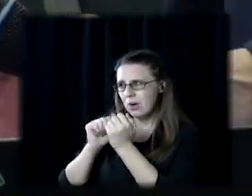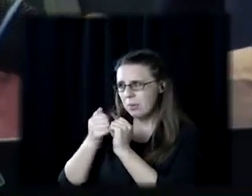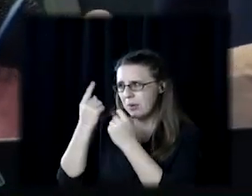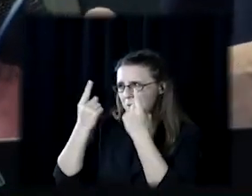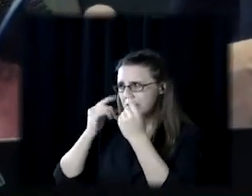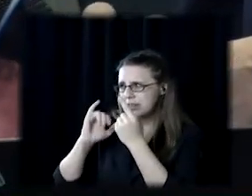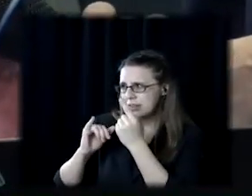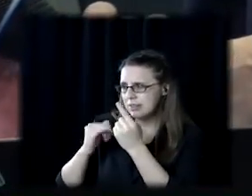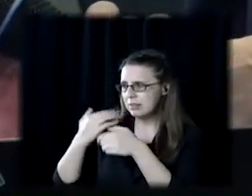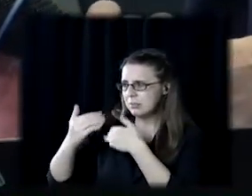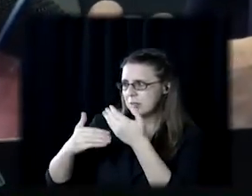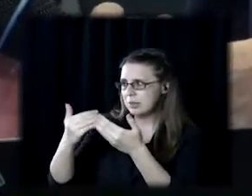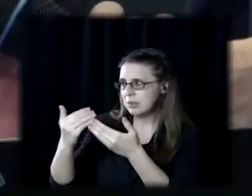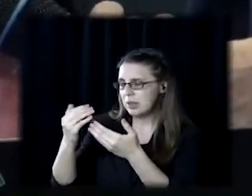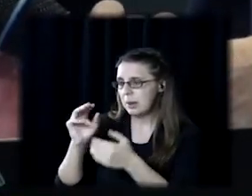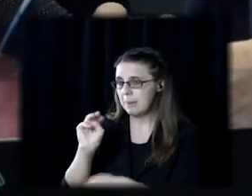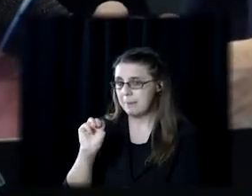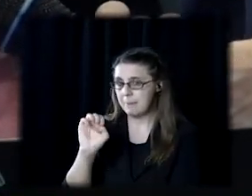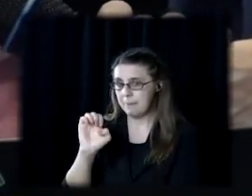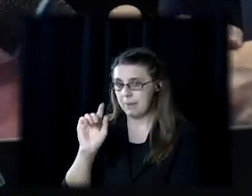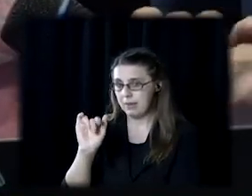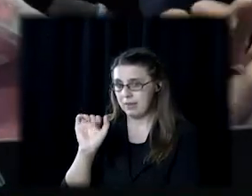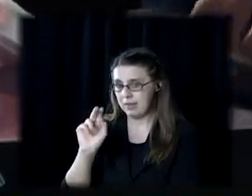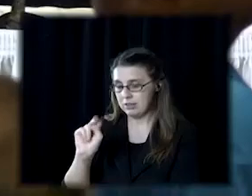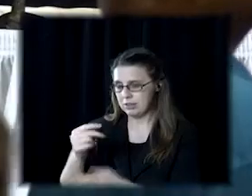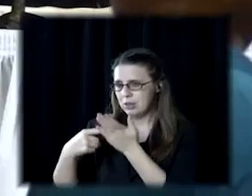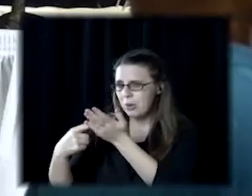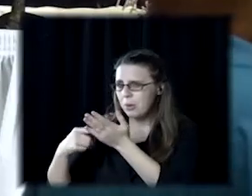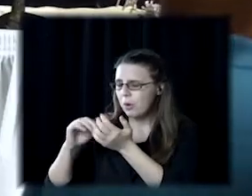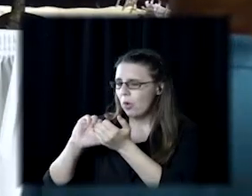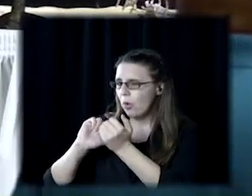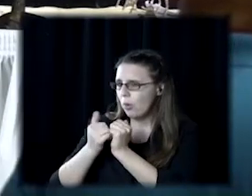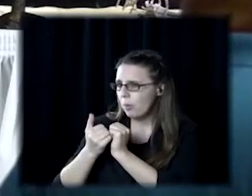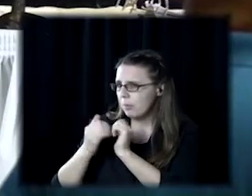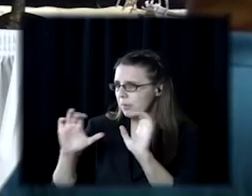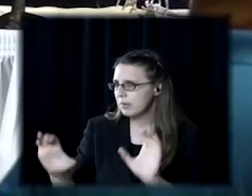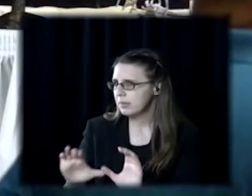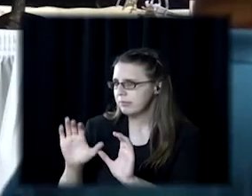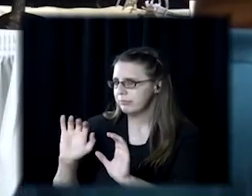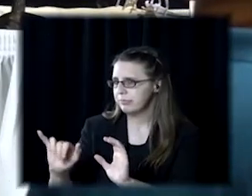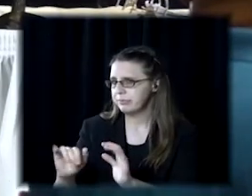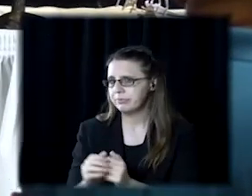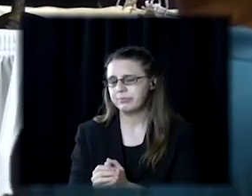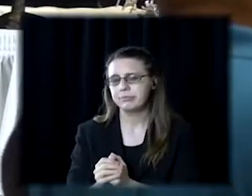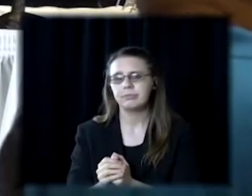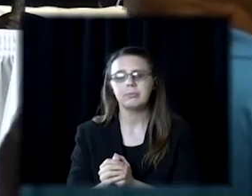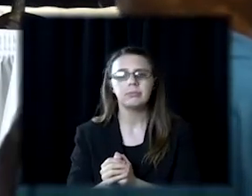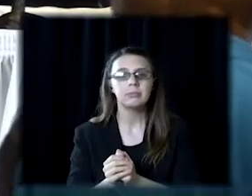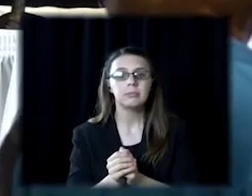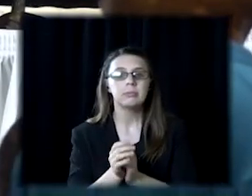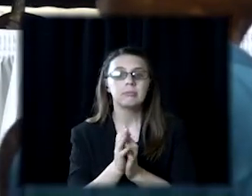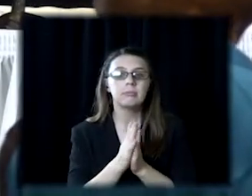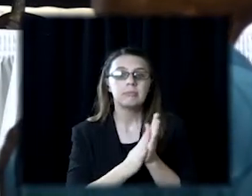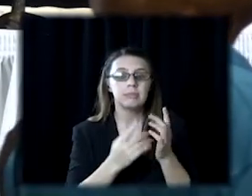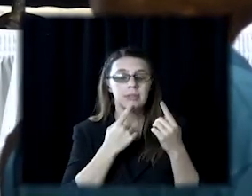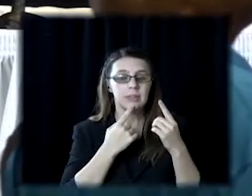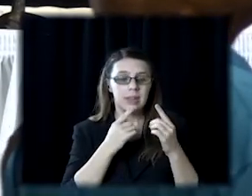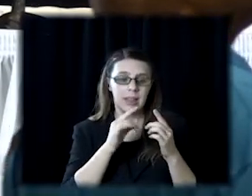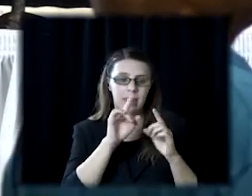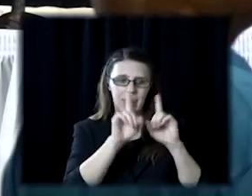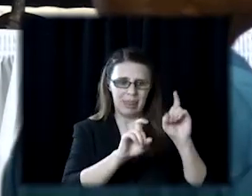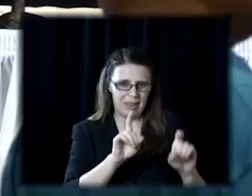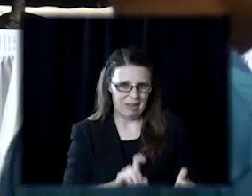¿Es mediación o qué cosa se haría? Claro. Mire, el resultado de la